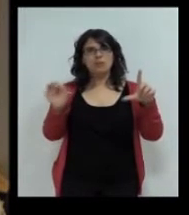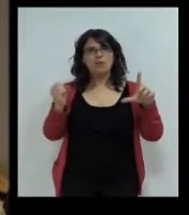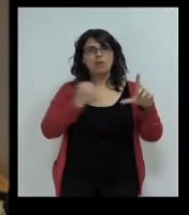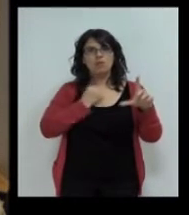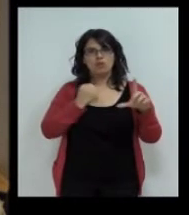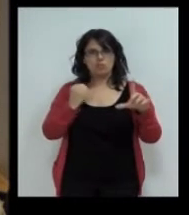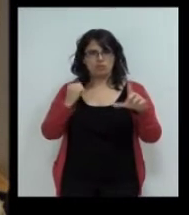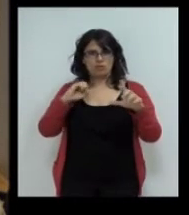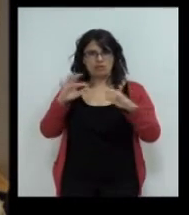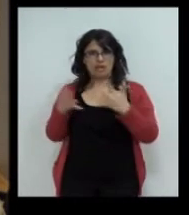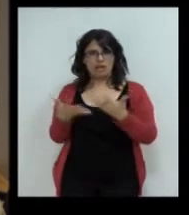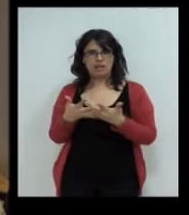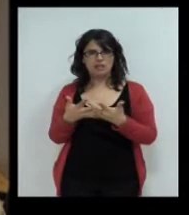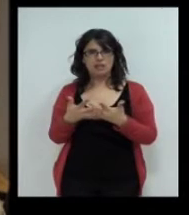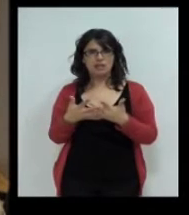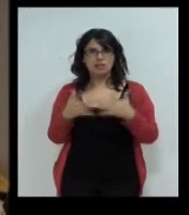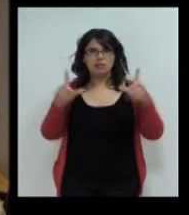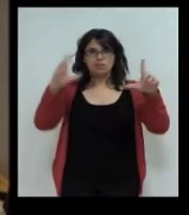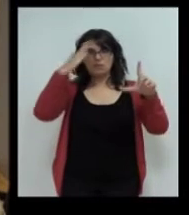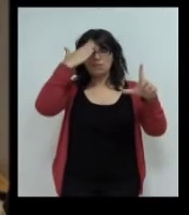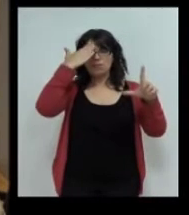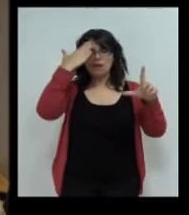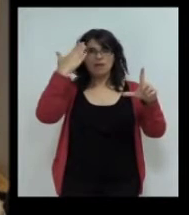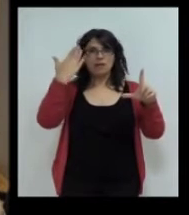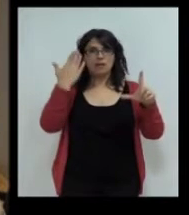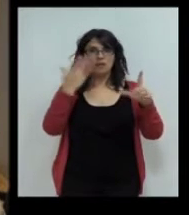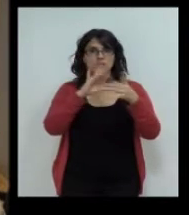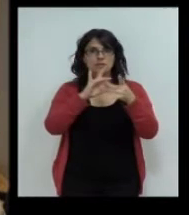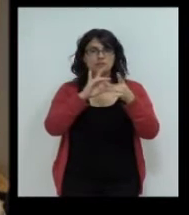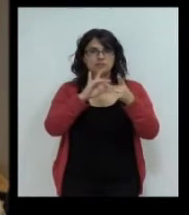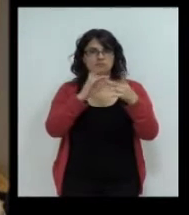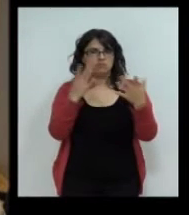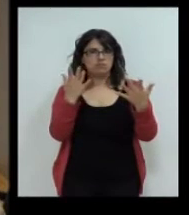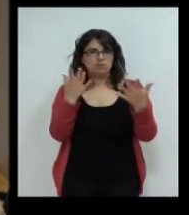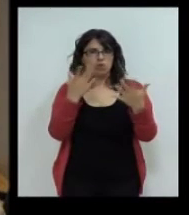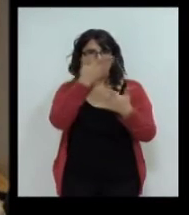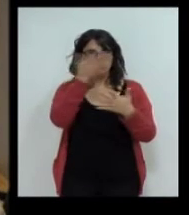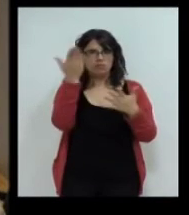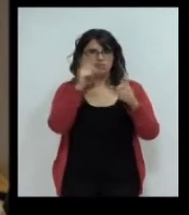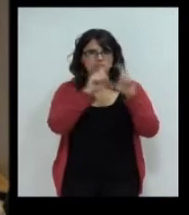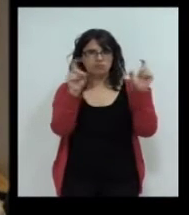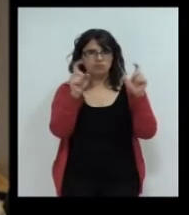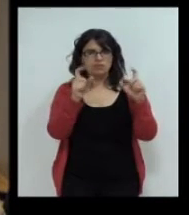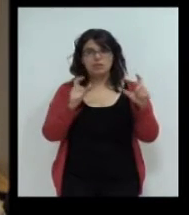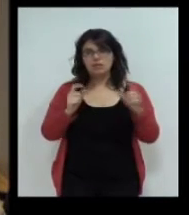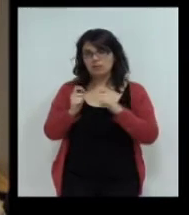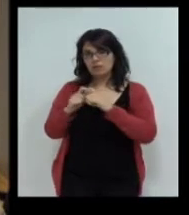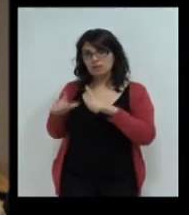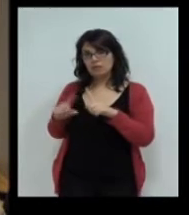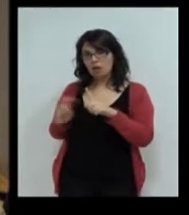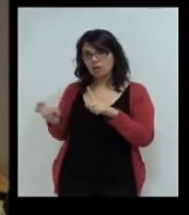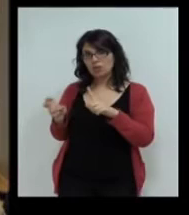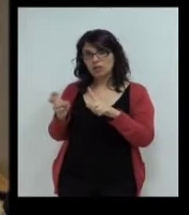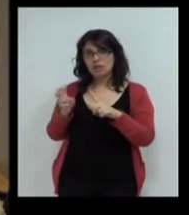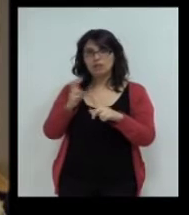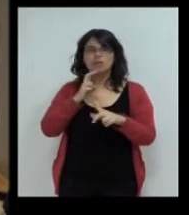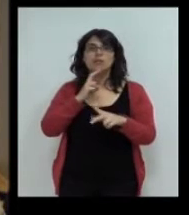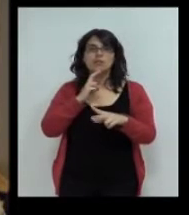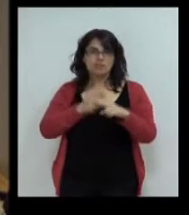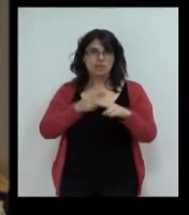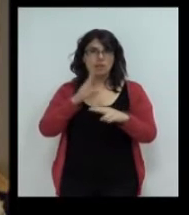Pero la pantalla principal, es radiodifusión, es un servicio síncrono. La pantalla secundaria, que en algunos sitios ya la llaman companion